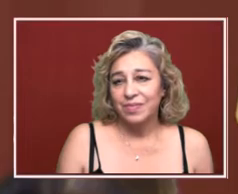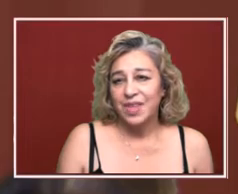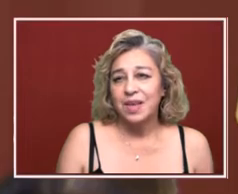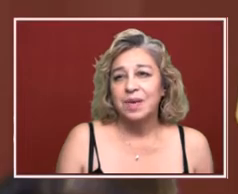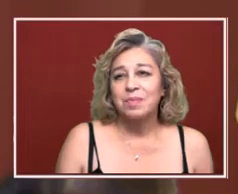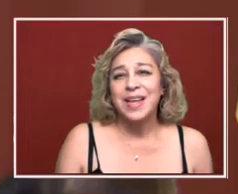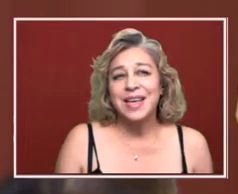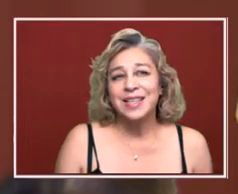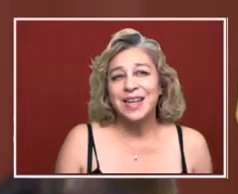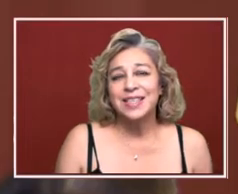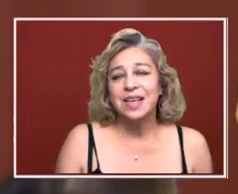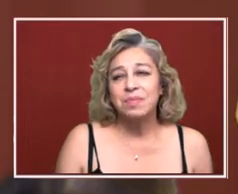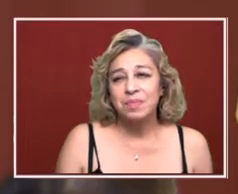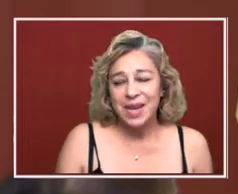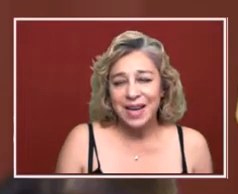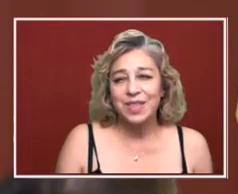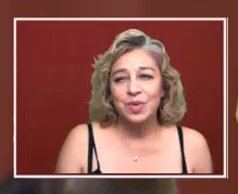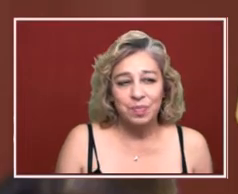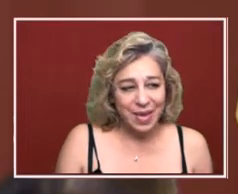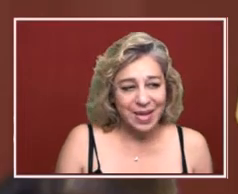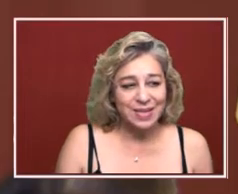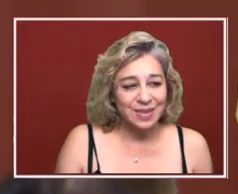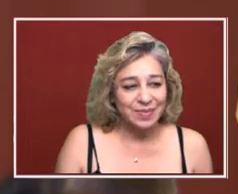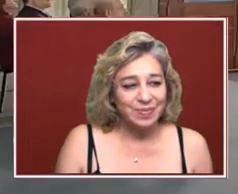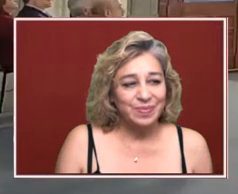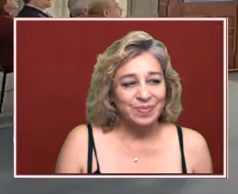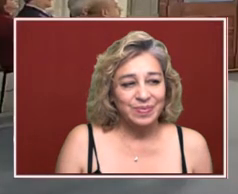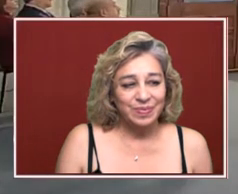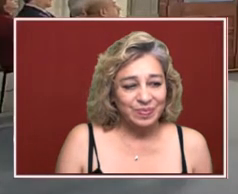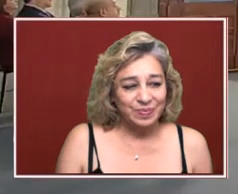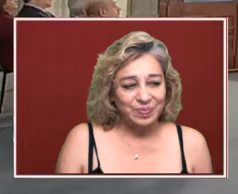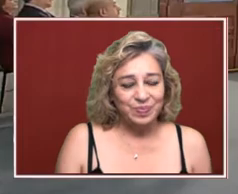Pérez. María Teresa Mercado Pérez.